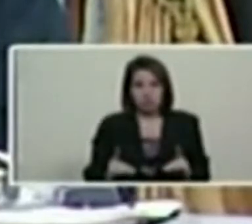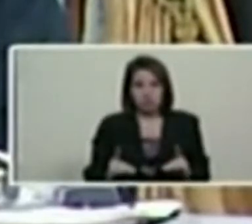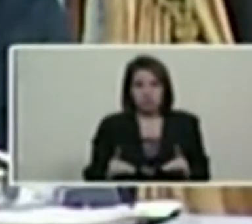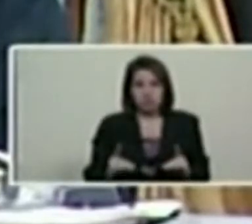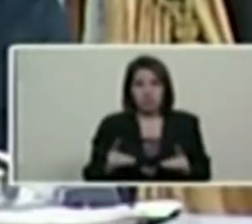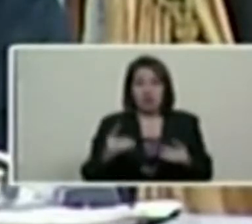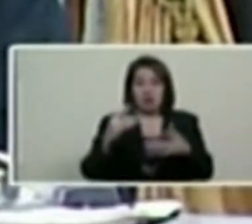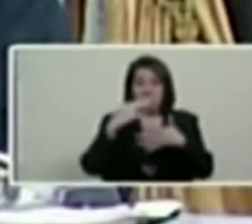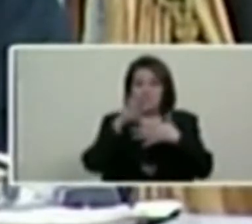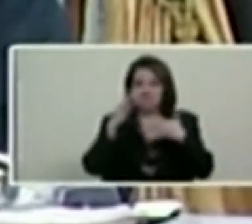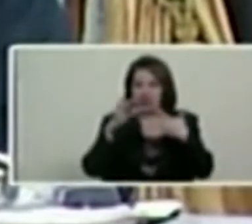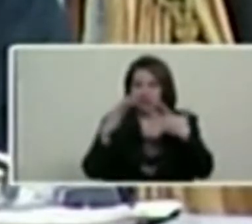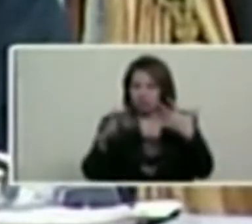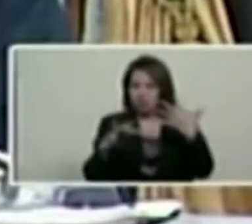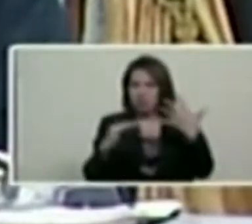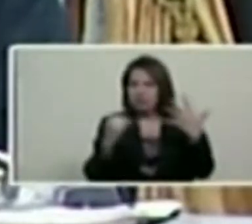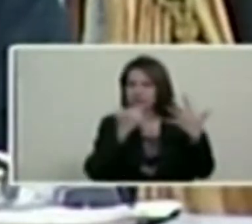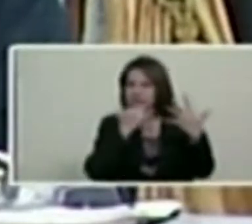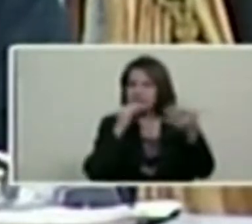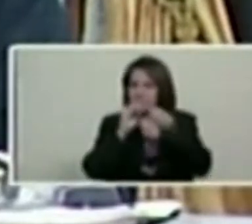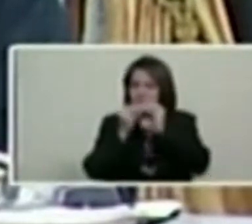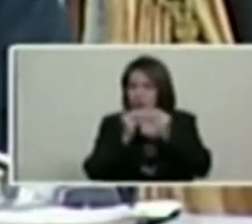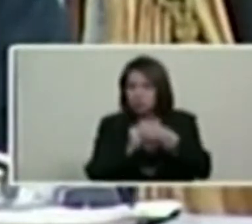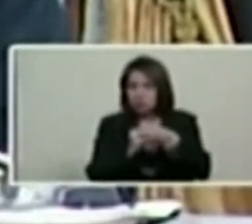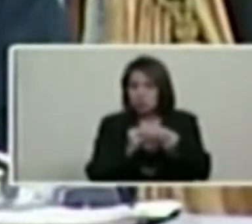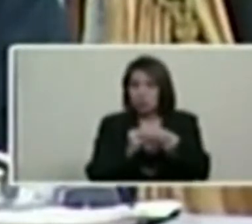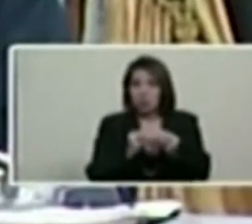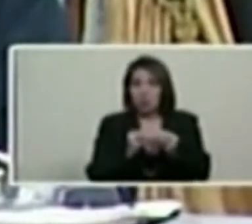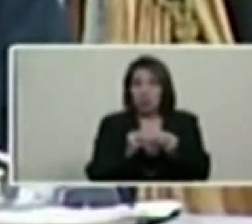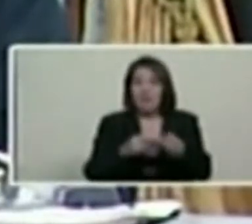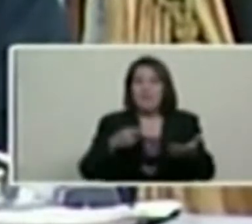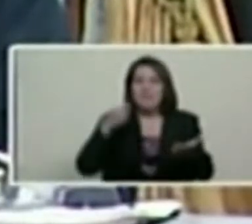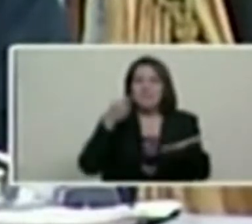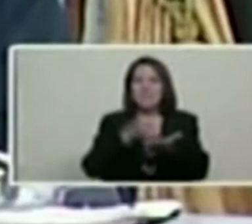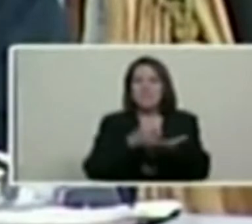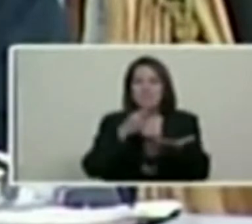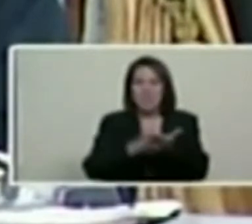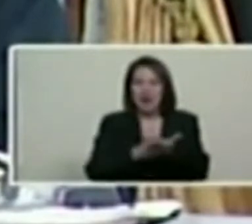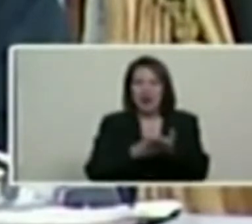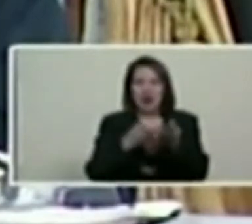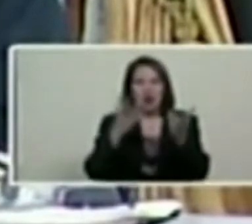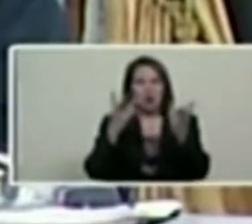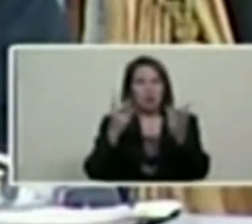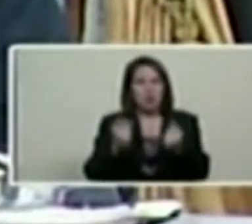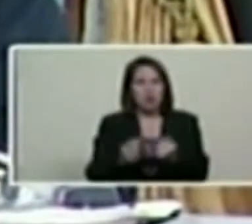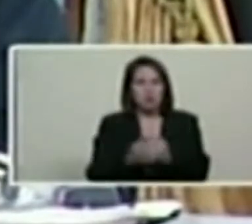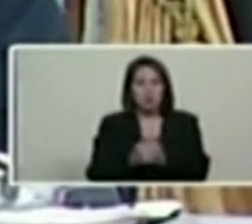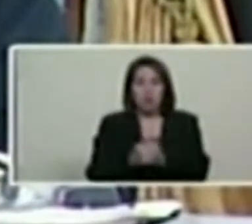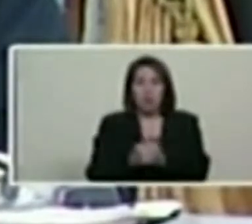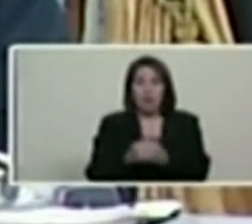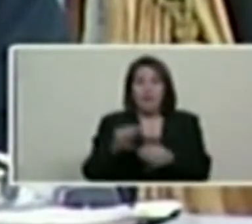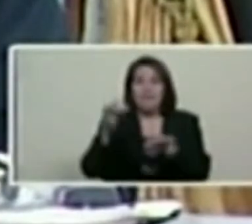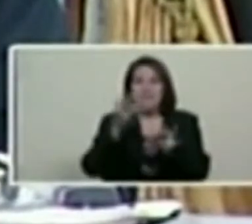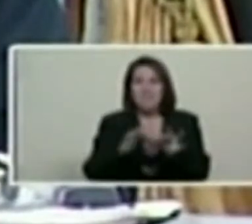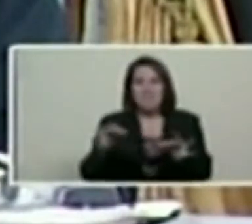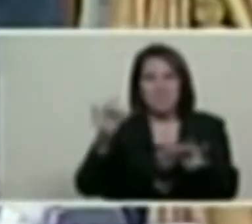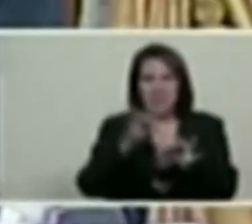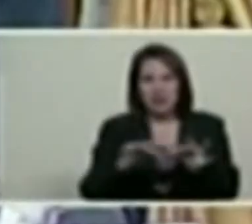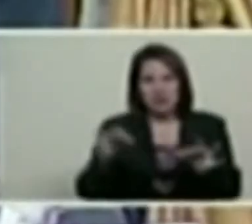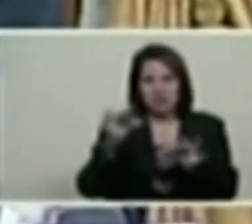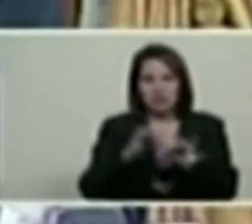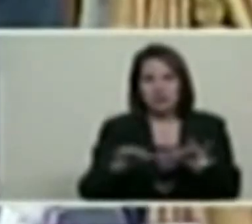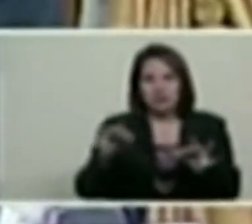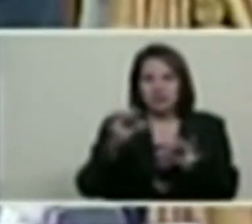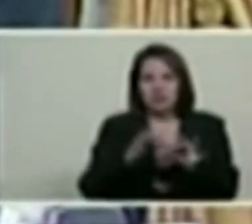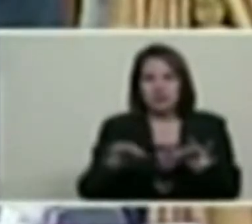y 12 dólares a la del mercado negro marcador dominante ante la sequía de divisas que monopoliza el gobierno socialista en la práctica el nuevo